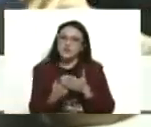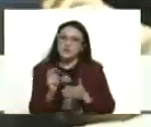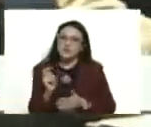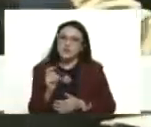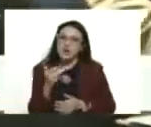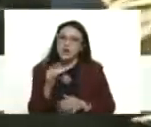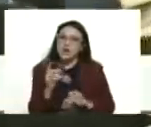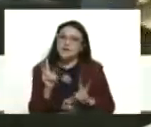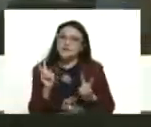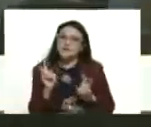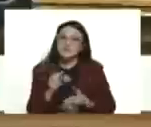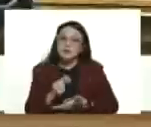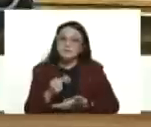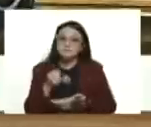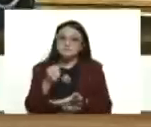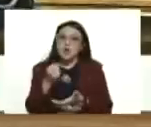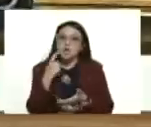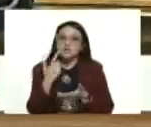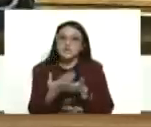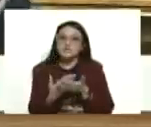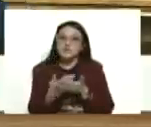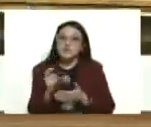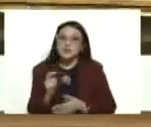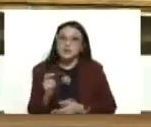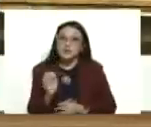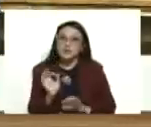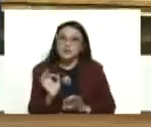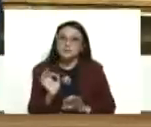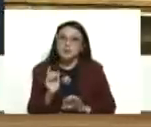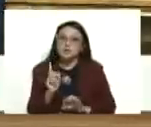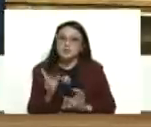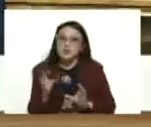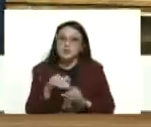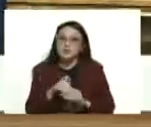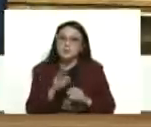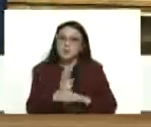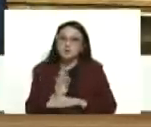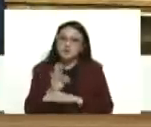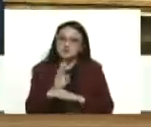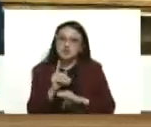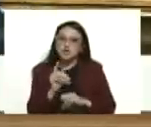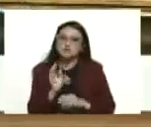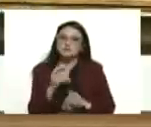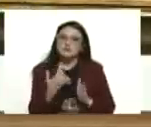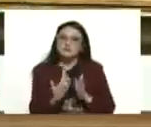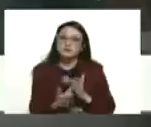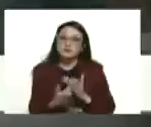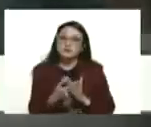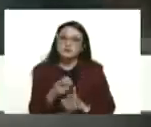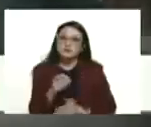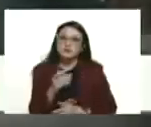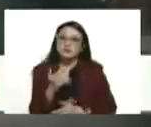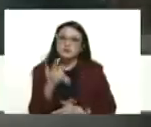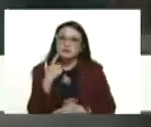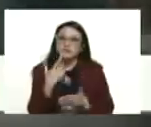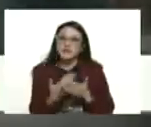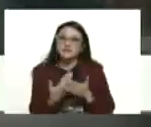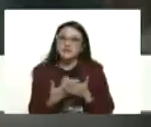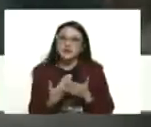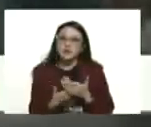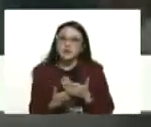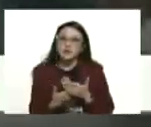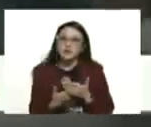tema de recompensa a los testigos, pero también deberíamos incorporar la protección de testigos en este